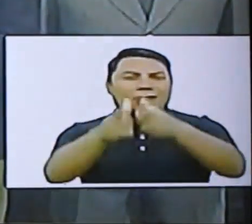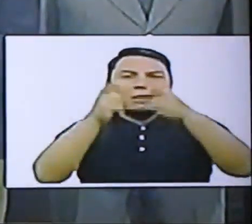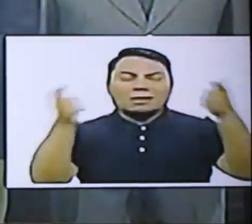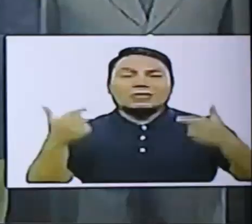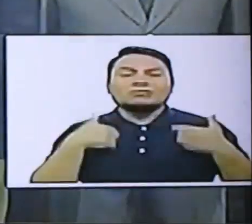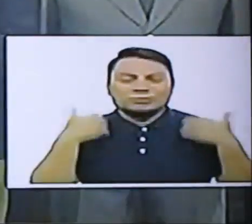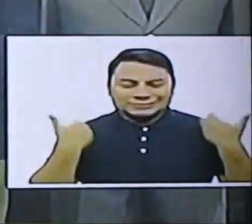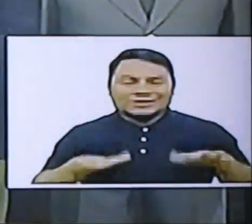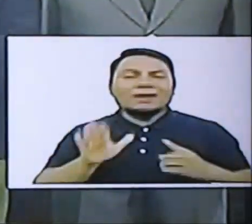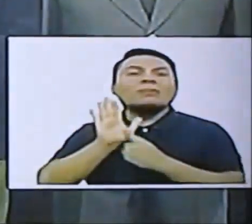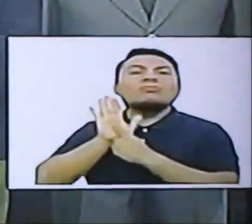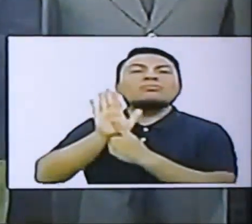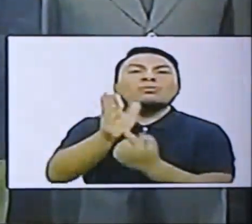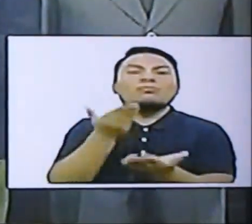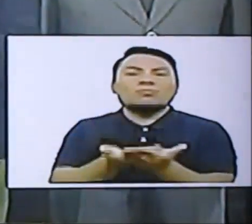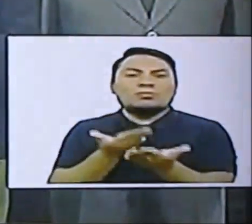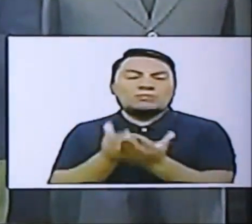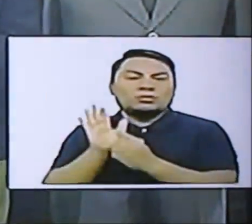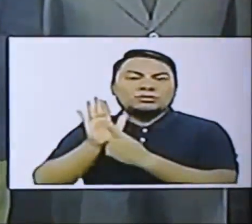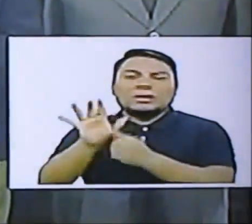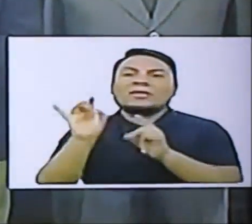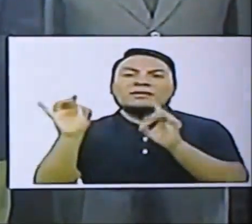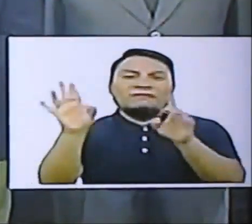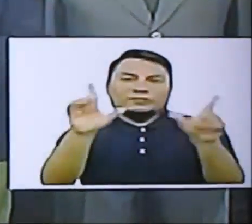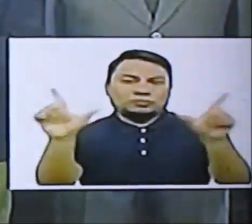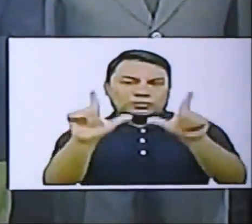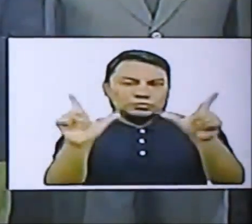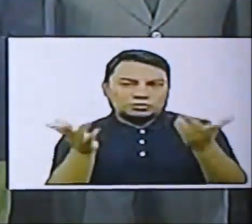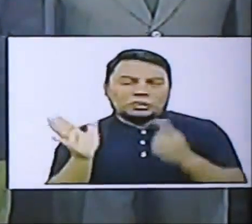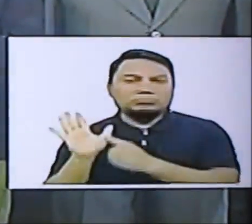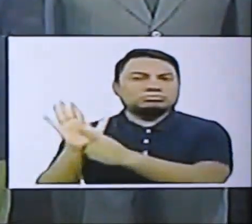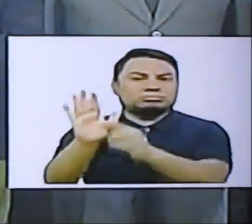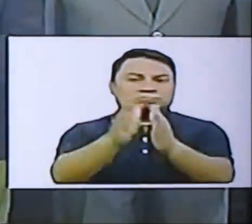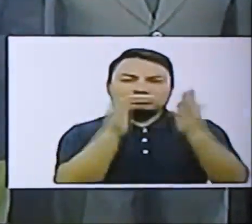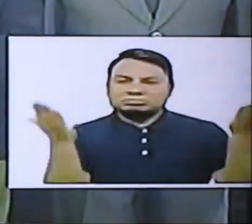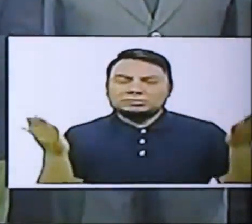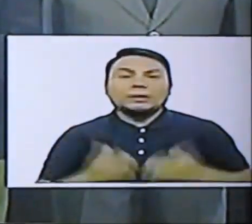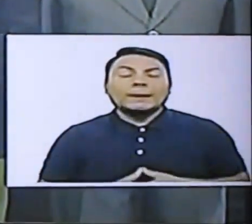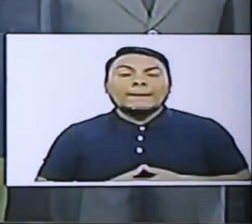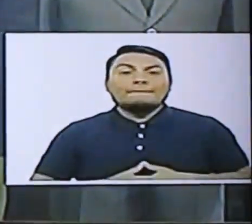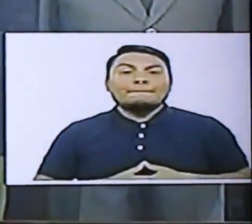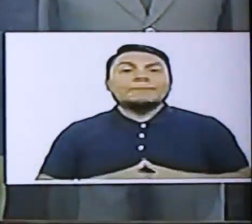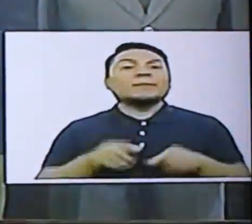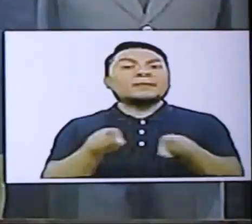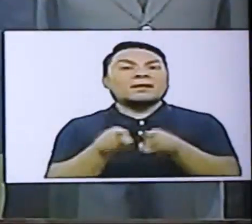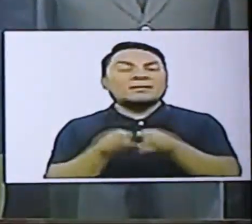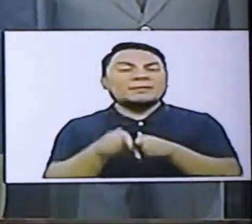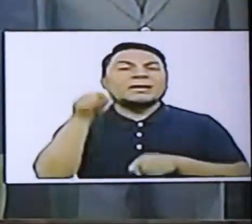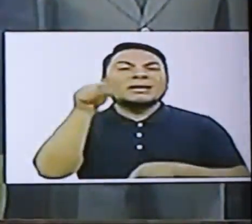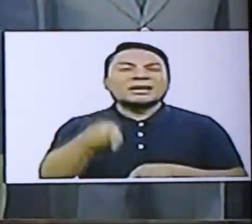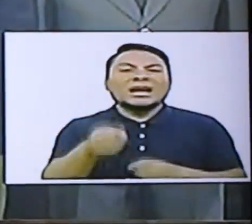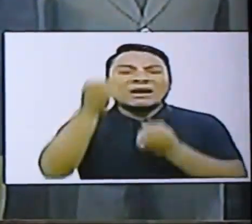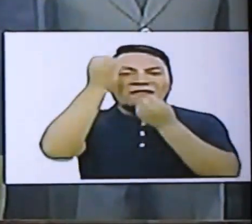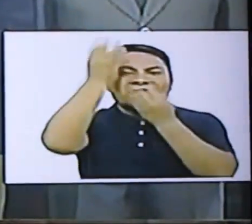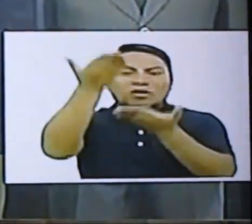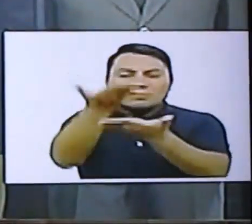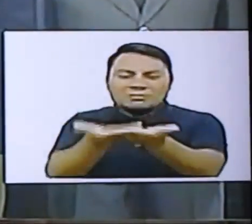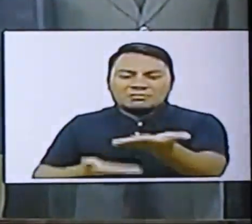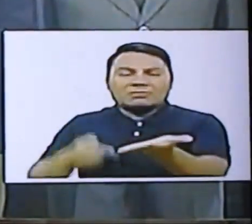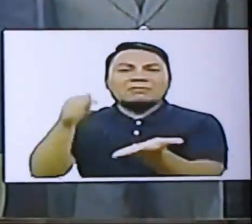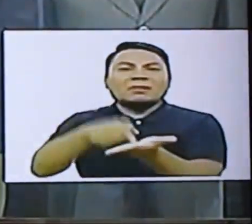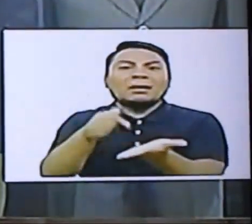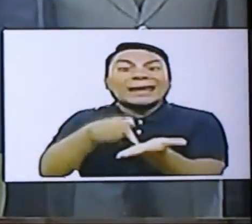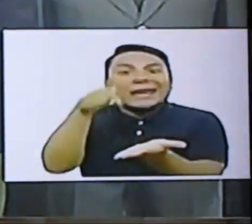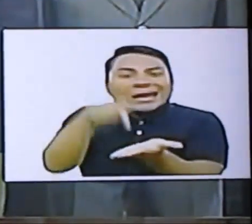demostrado en distintos medios. Se trata además de informes con carácter